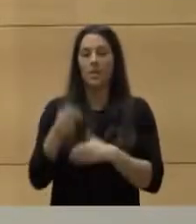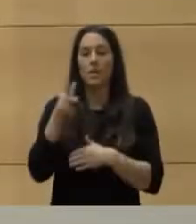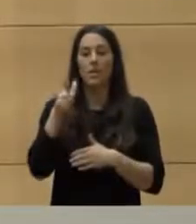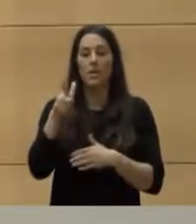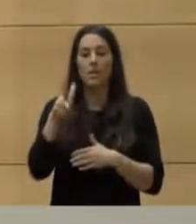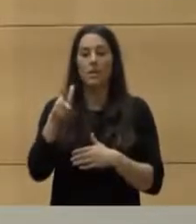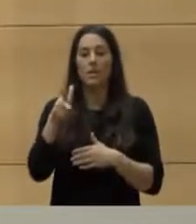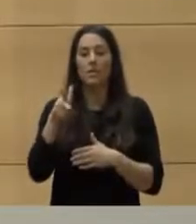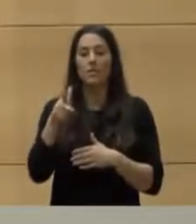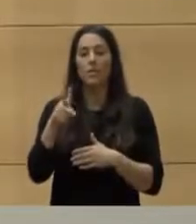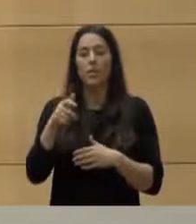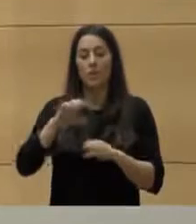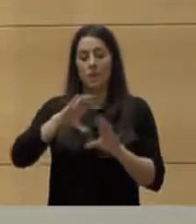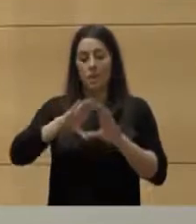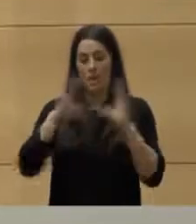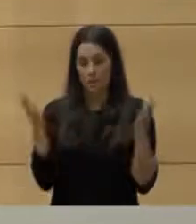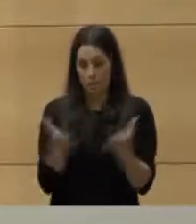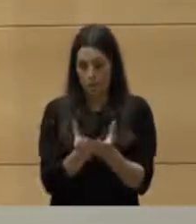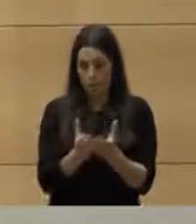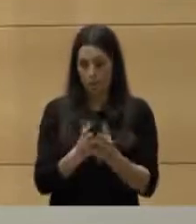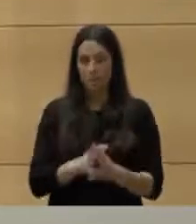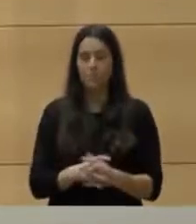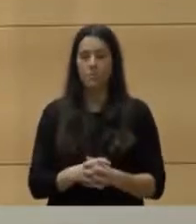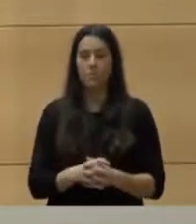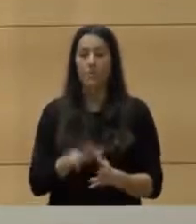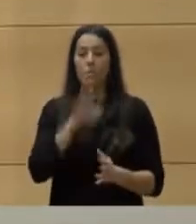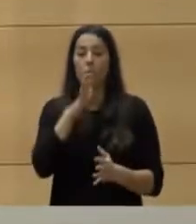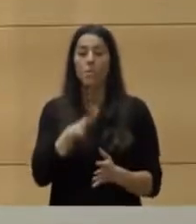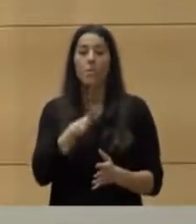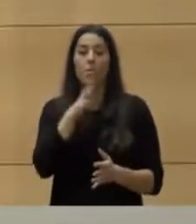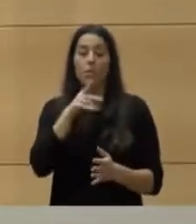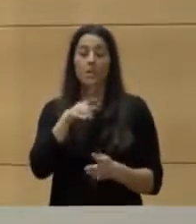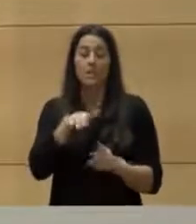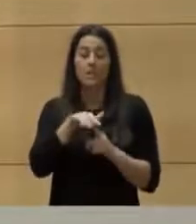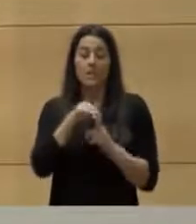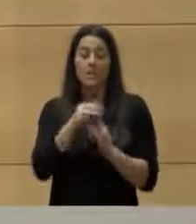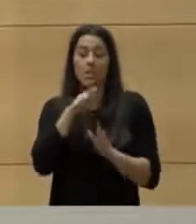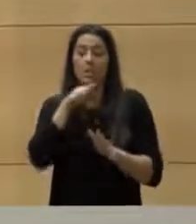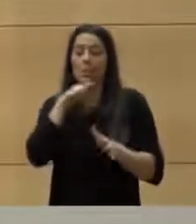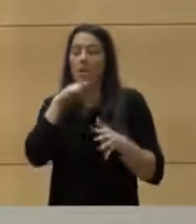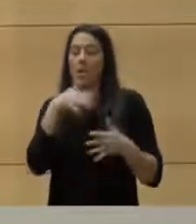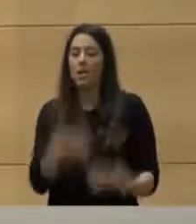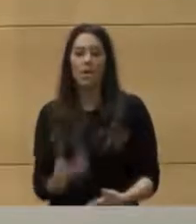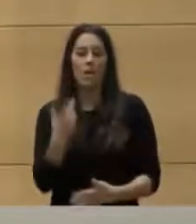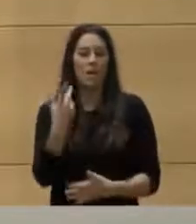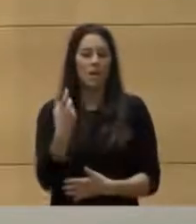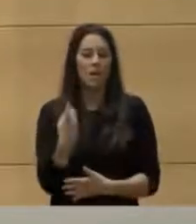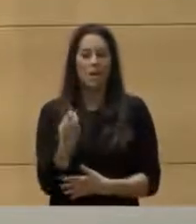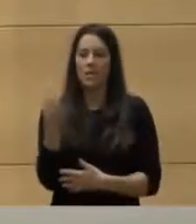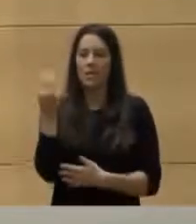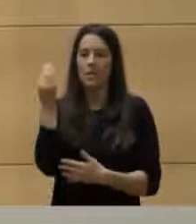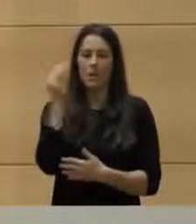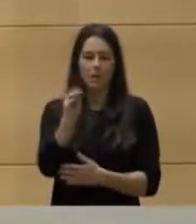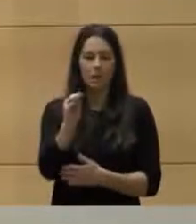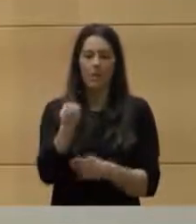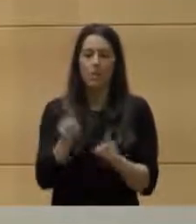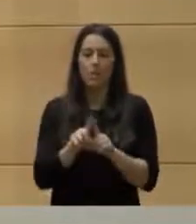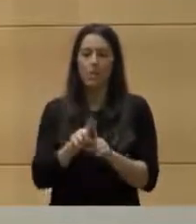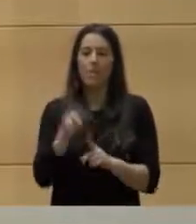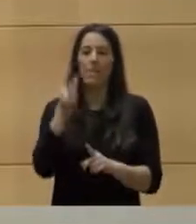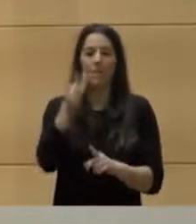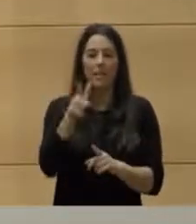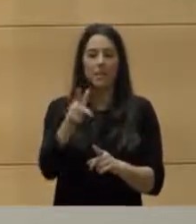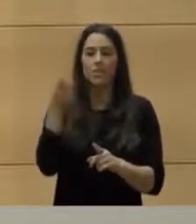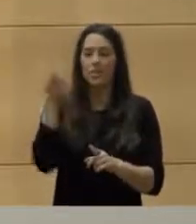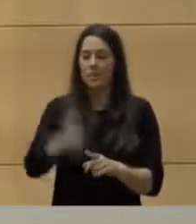del planeta Tierra. Ante la situación en la que estamos, hay que ya incorporar como derecho, pero como deber